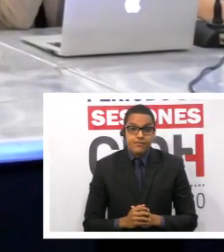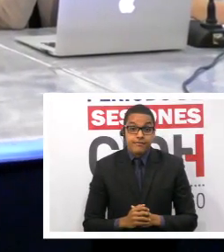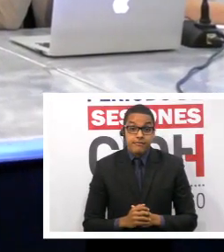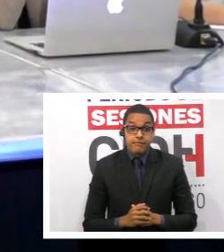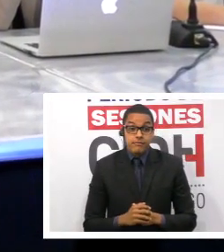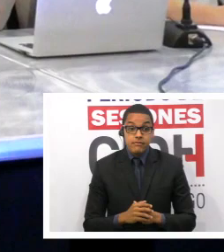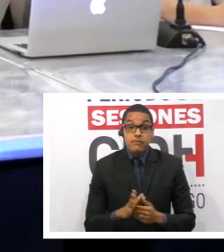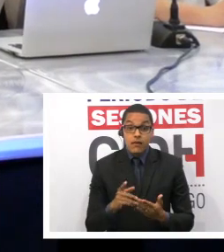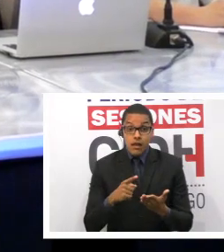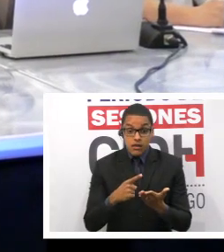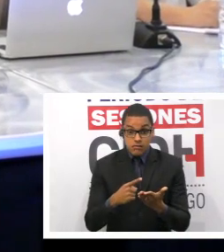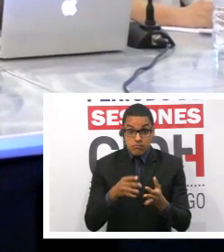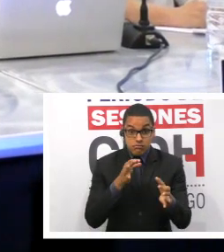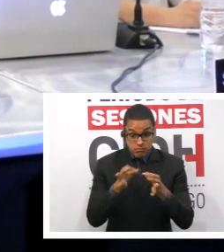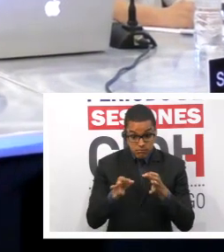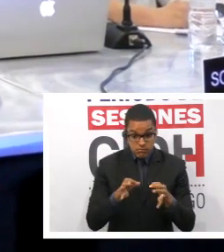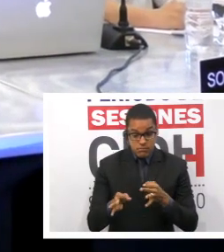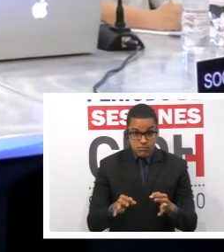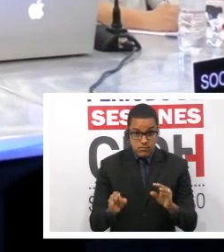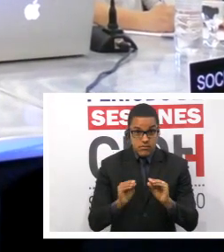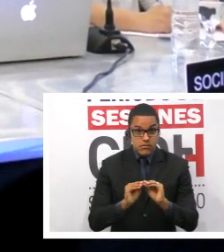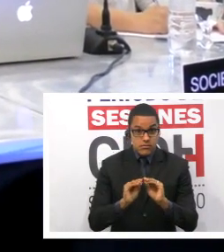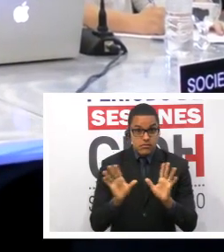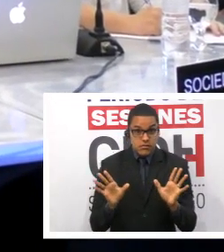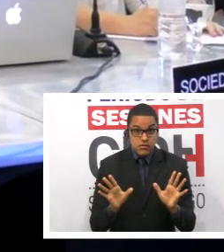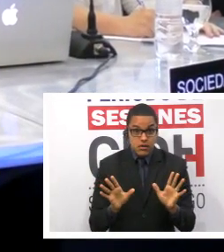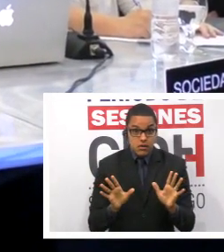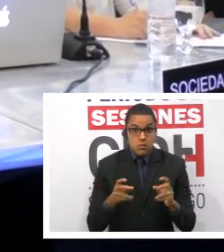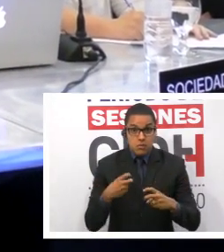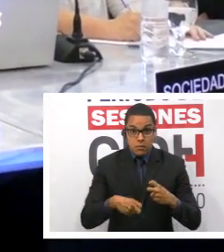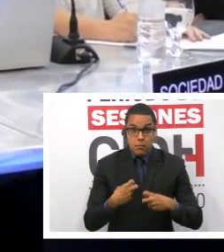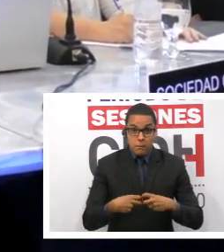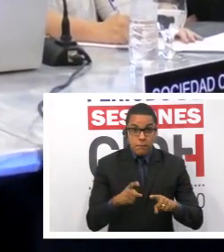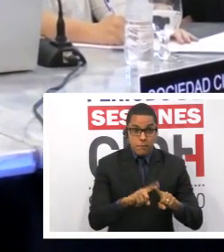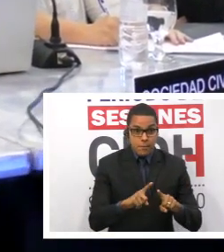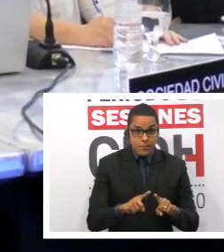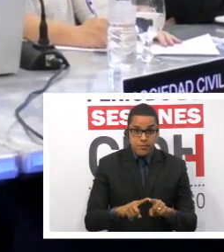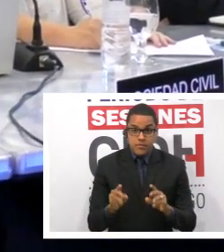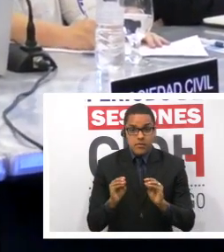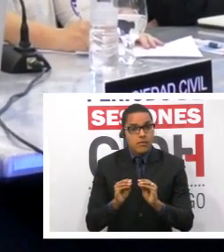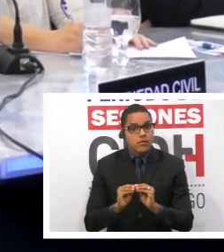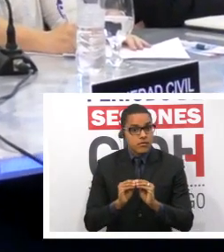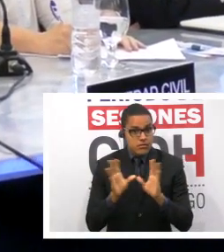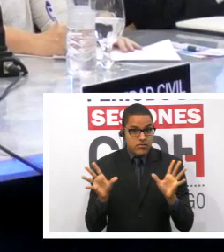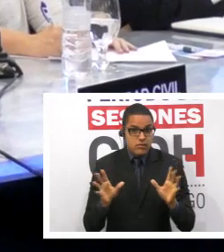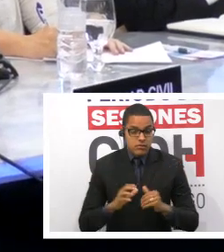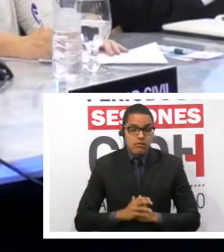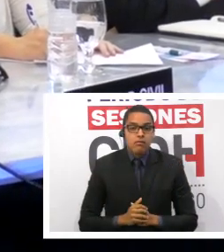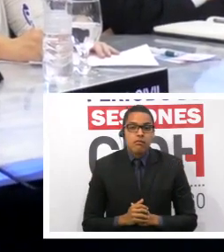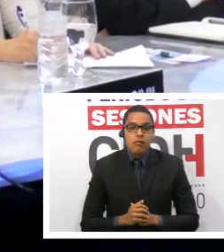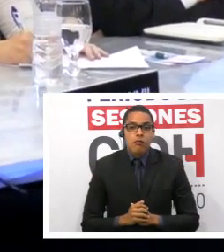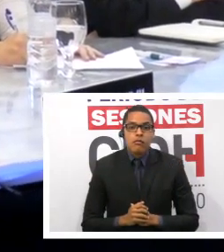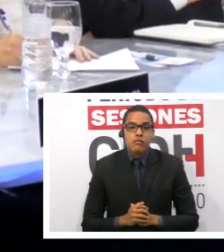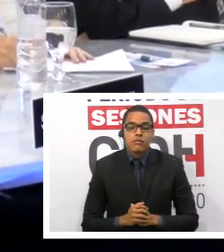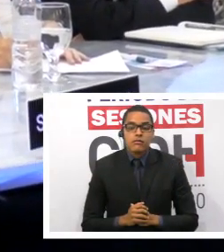tan sólida y obviamente teniendo en cuenta la naturaleza progresiva de los desca